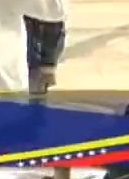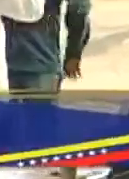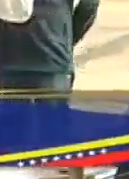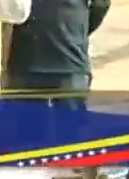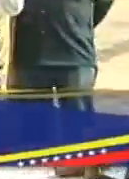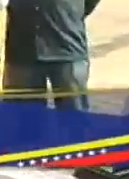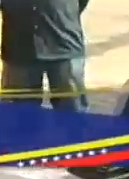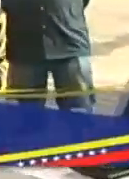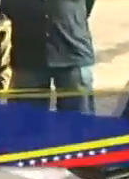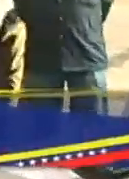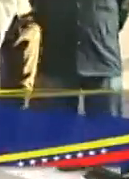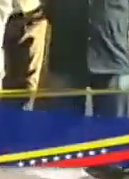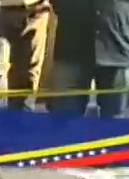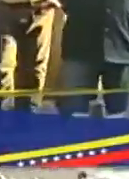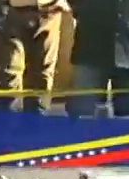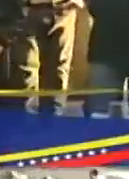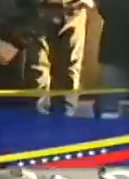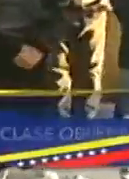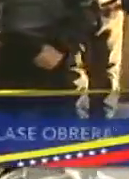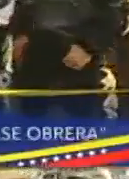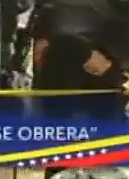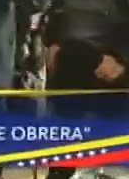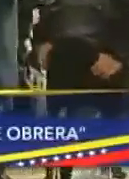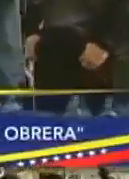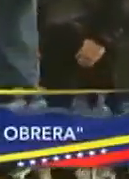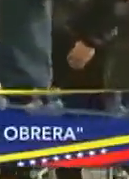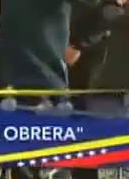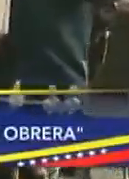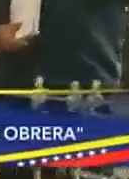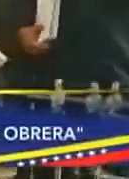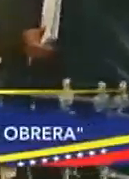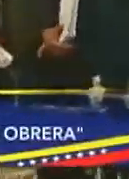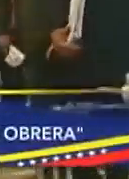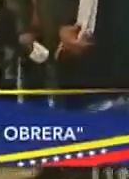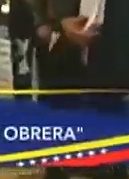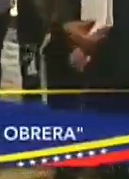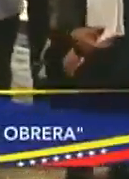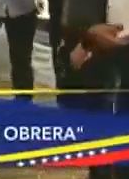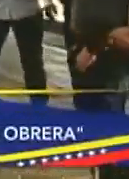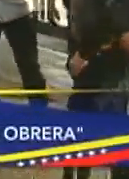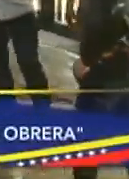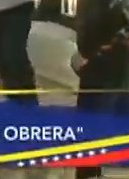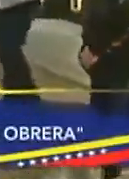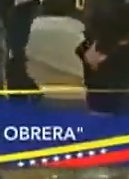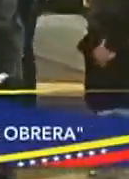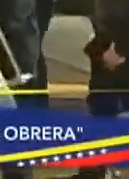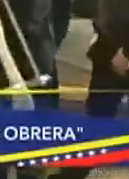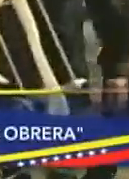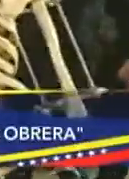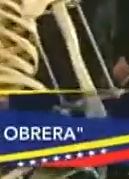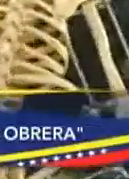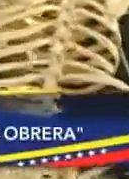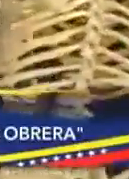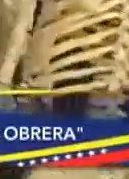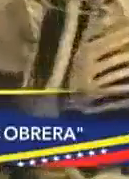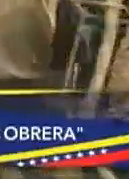hoy desplegada en esta hermosísima sidor Pues si la clase Obrera sin duda alguna